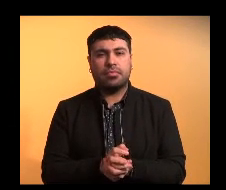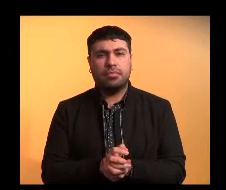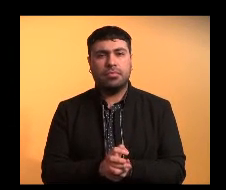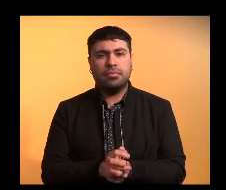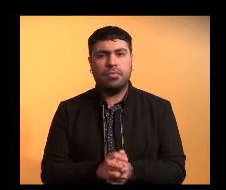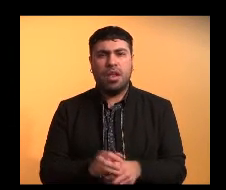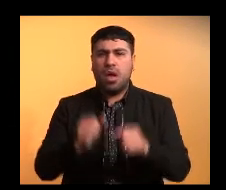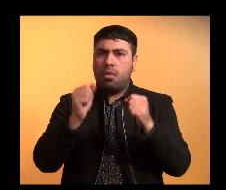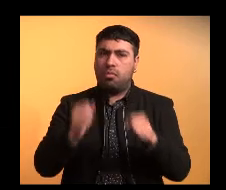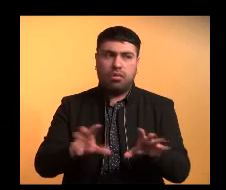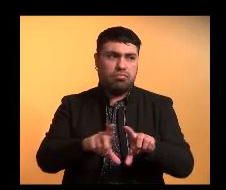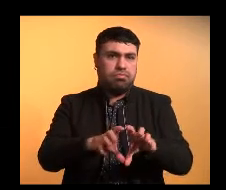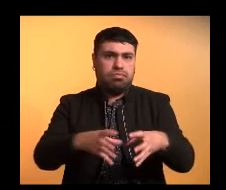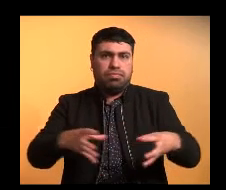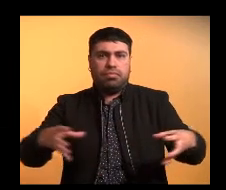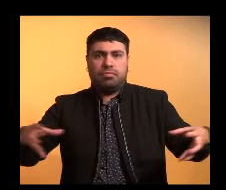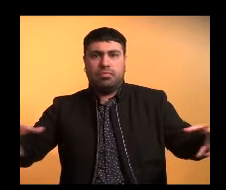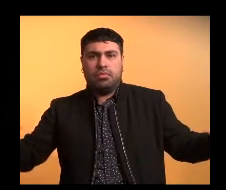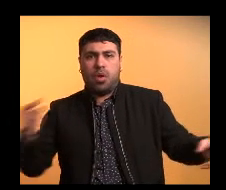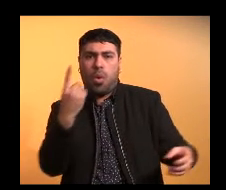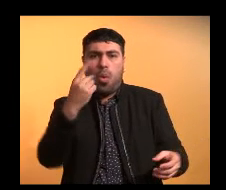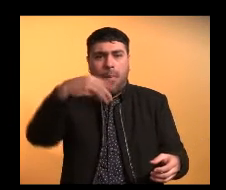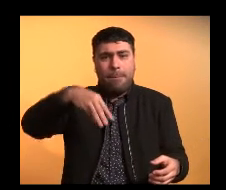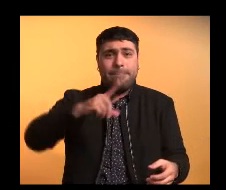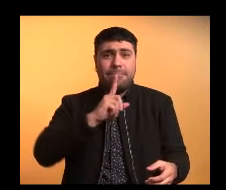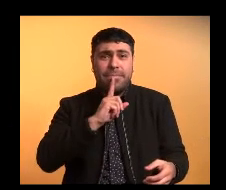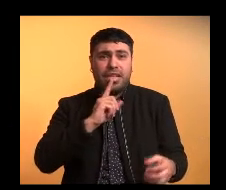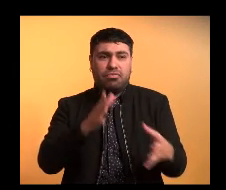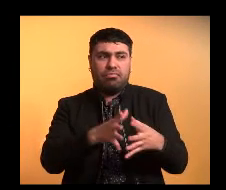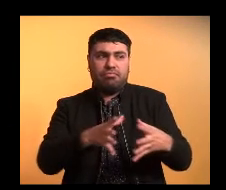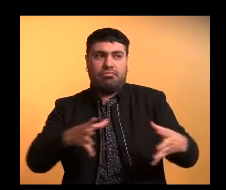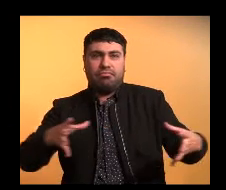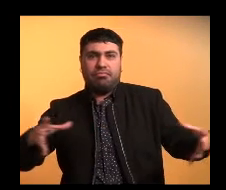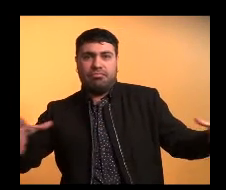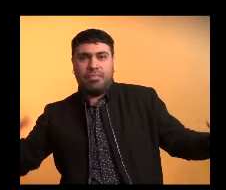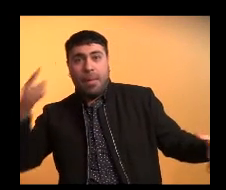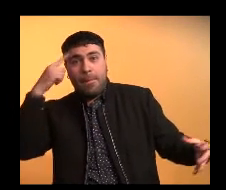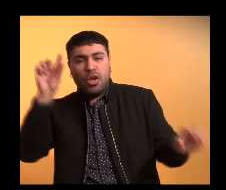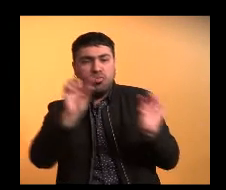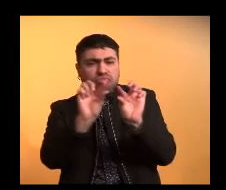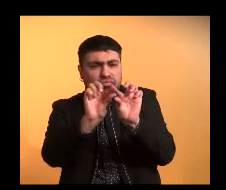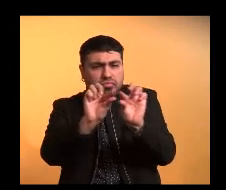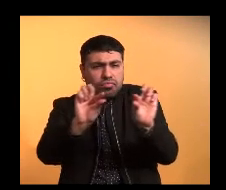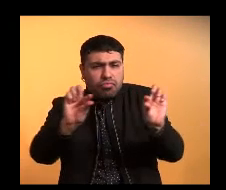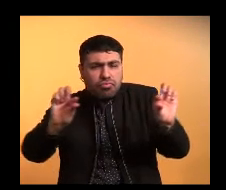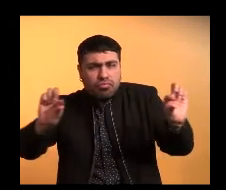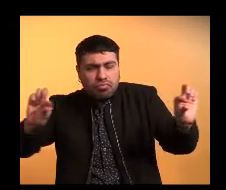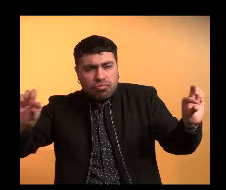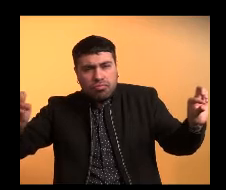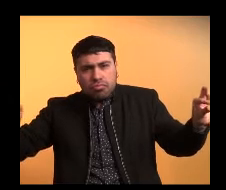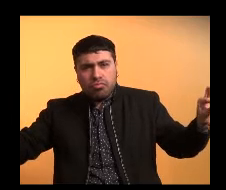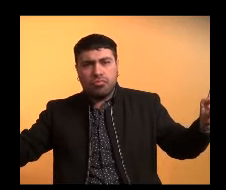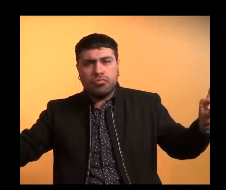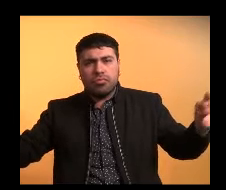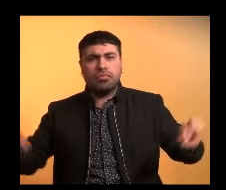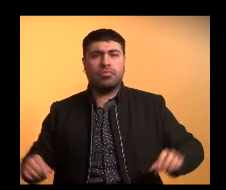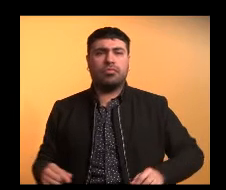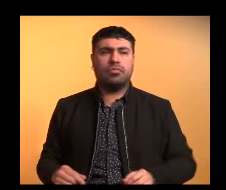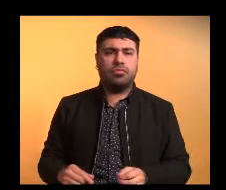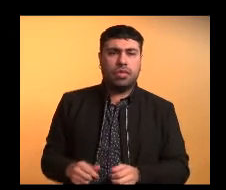hasta 1,5 metros de largo, un poquito más a veces, es una lámina muy delgadita, pero fíjense cómo